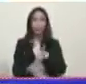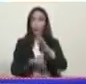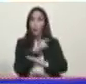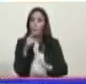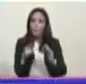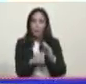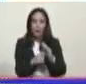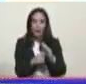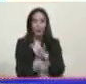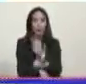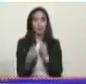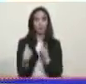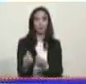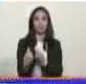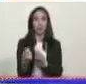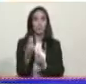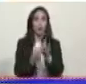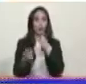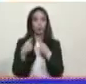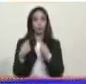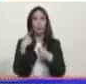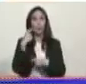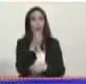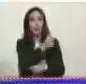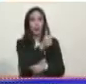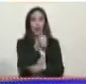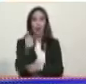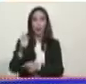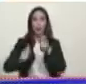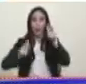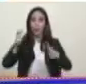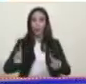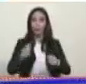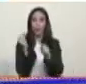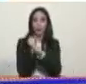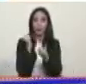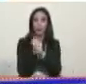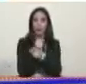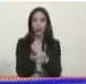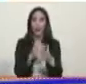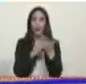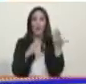y el financiamiento para los transportistas de Venezuela. Primer vértice.